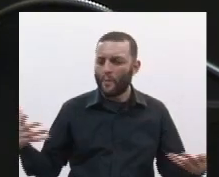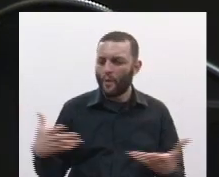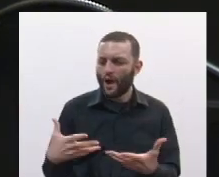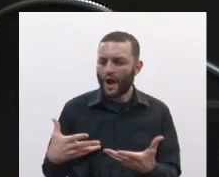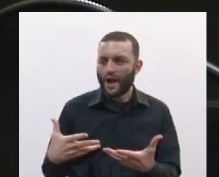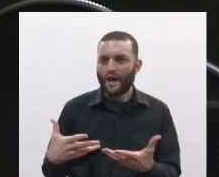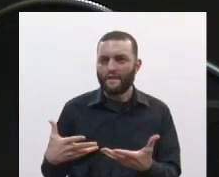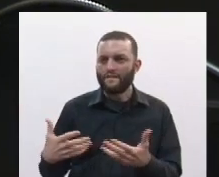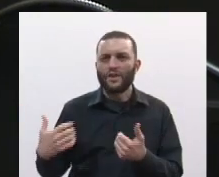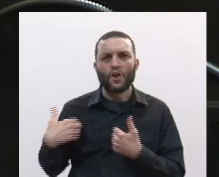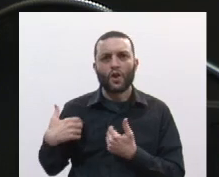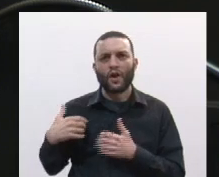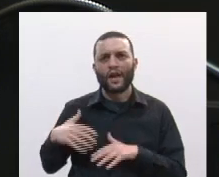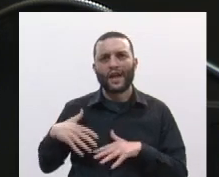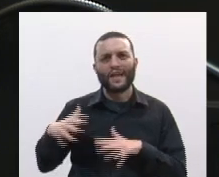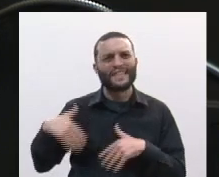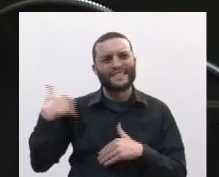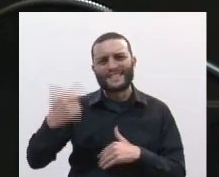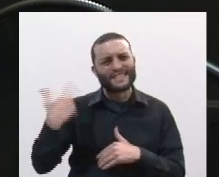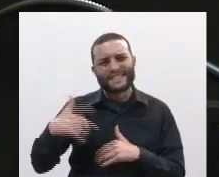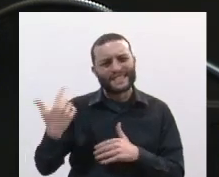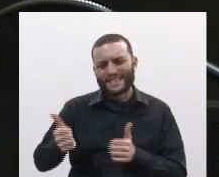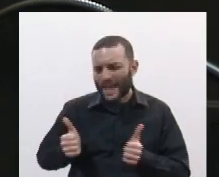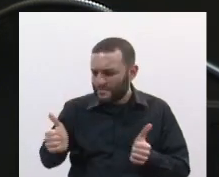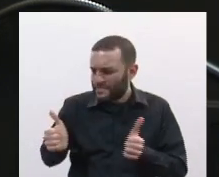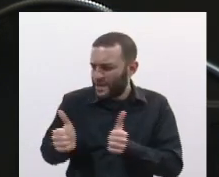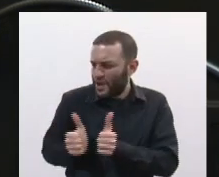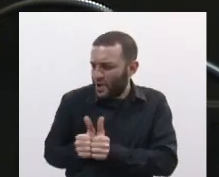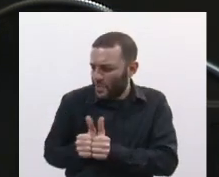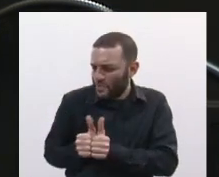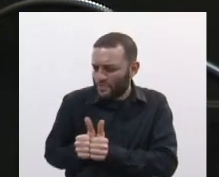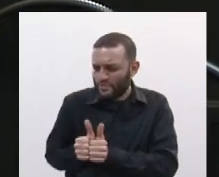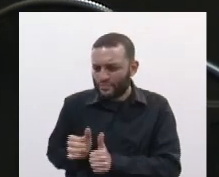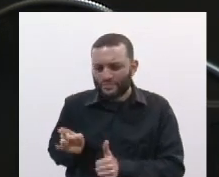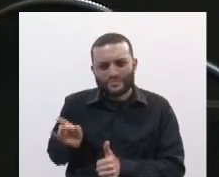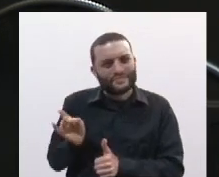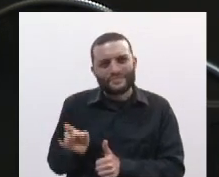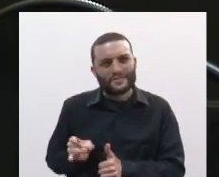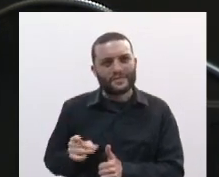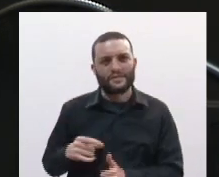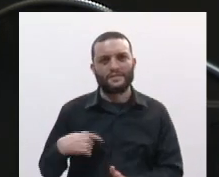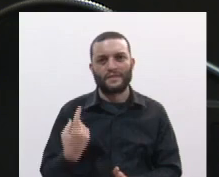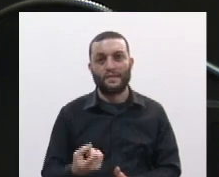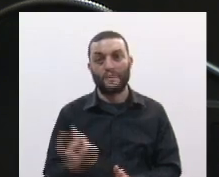pueblo que lo acompañó en toda su gestión desde cuando inició